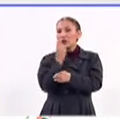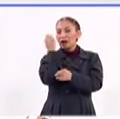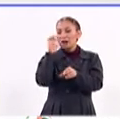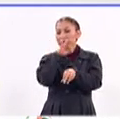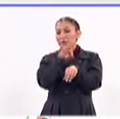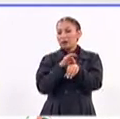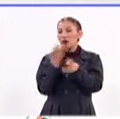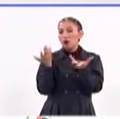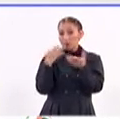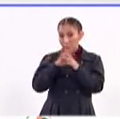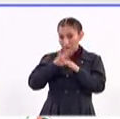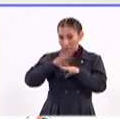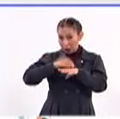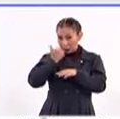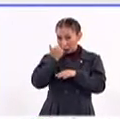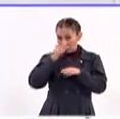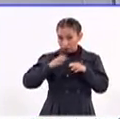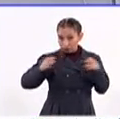Chapingo?